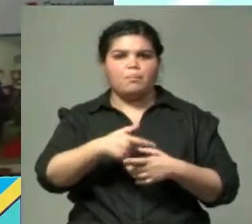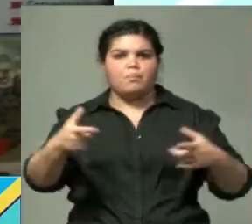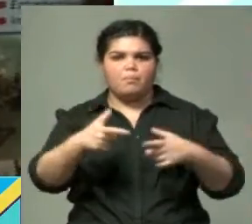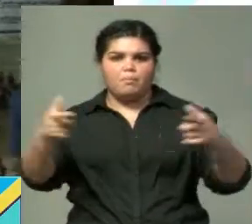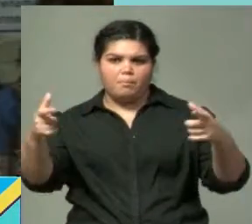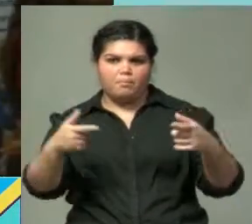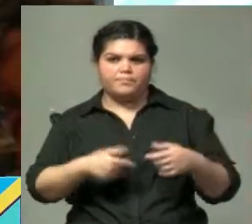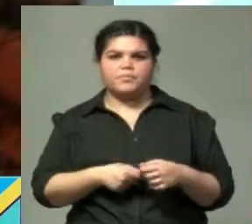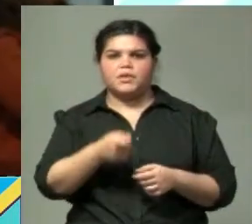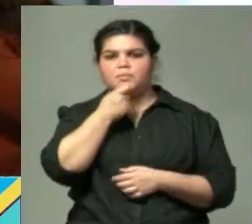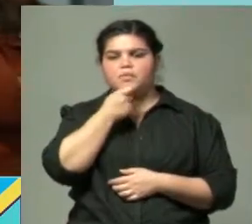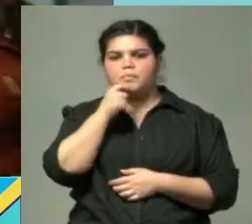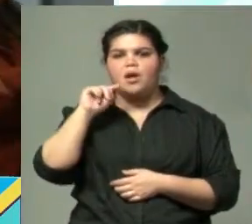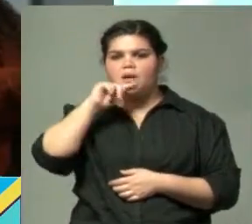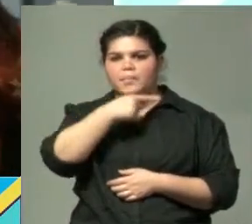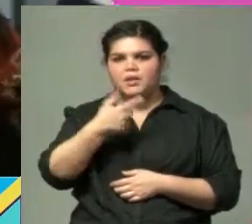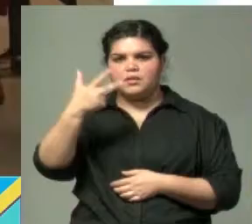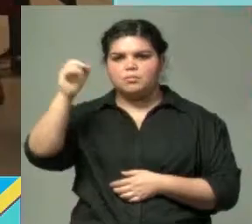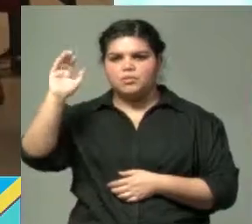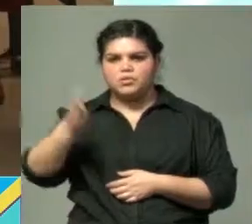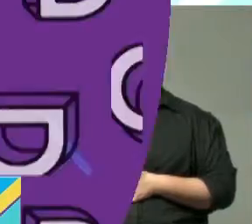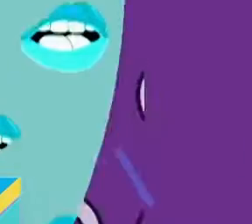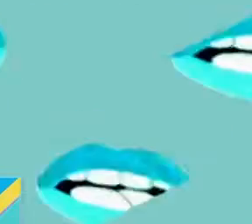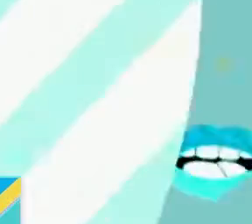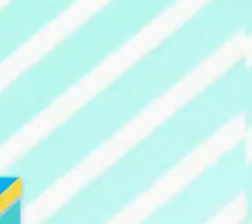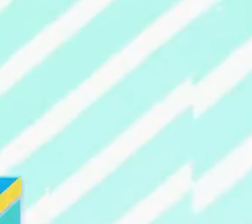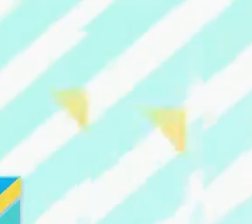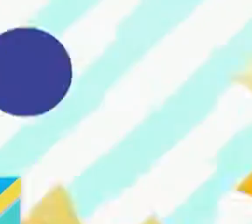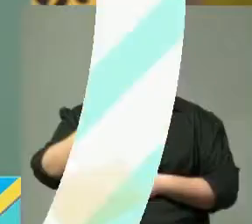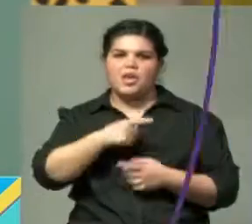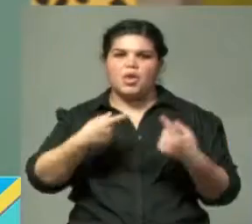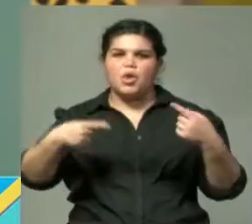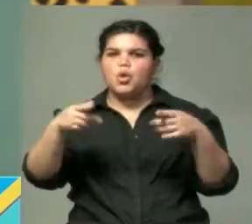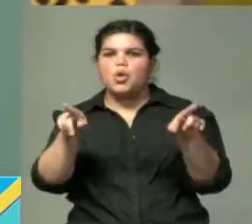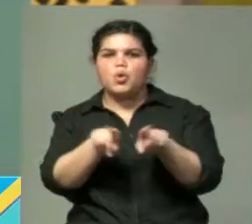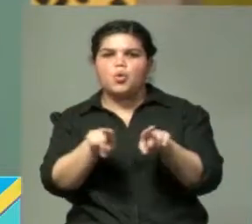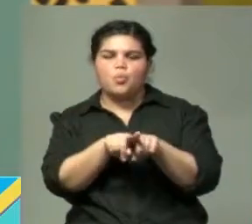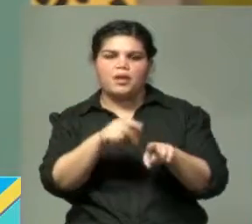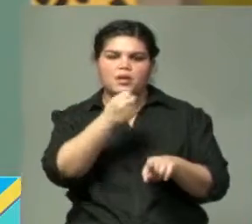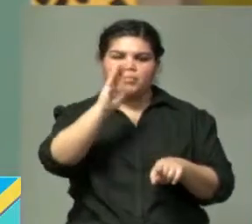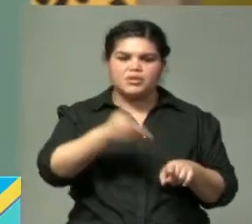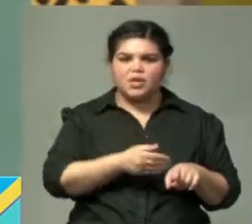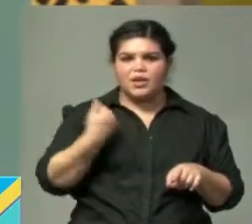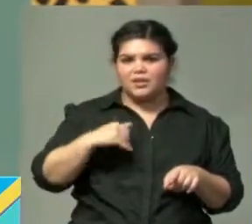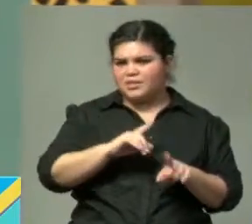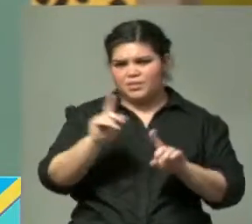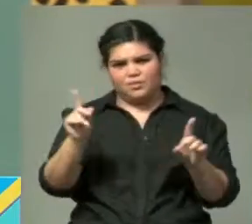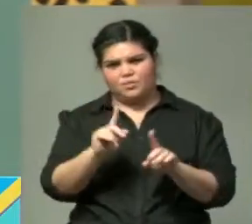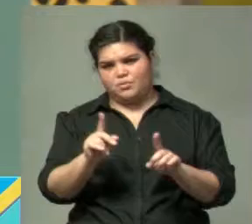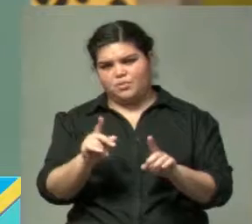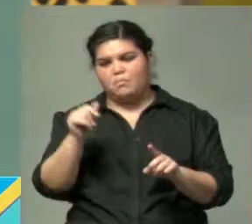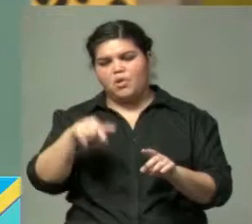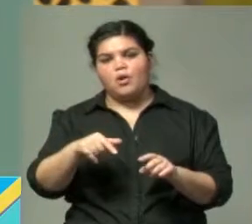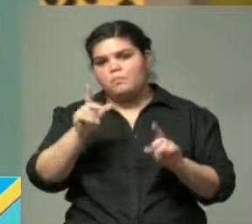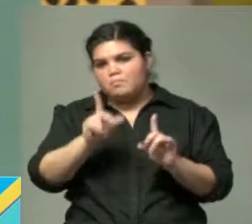el 3% en Alemania no es lo mismo que crecer el 8% en la Argentina, Claro. ¿no? Pero crece mucho más.